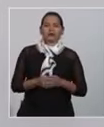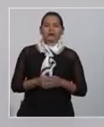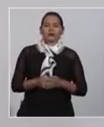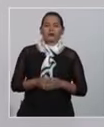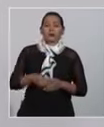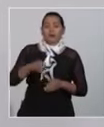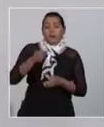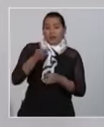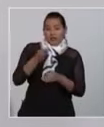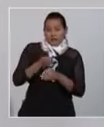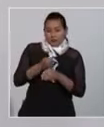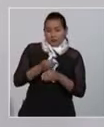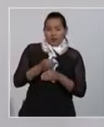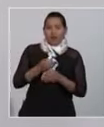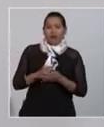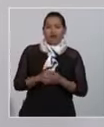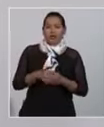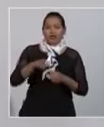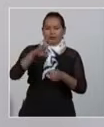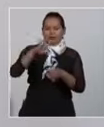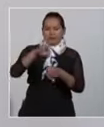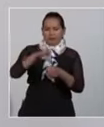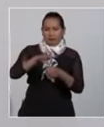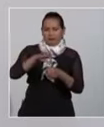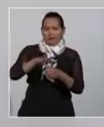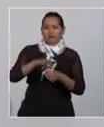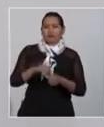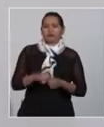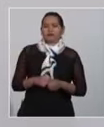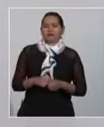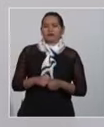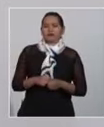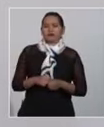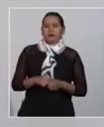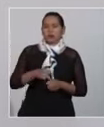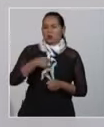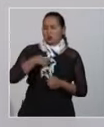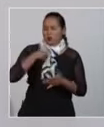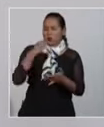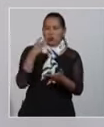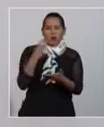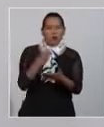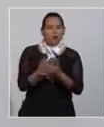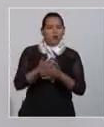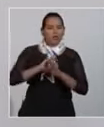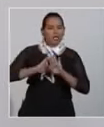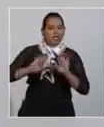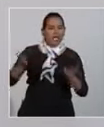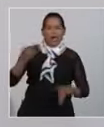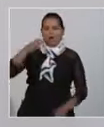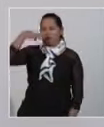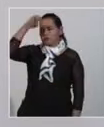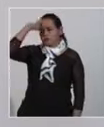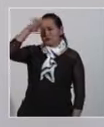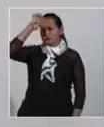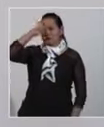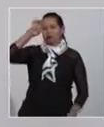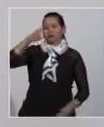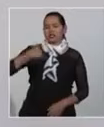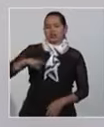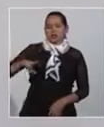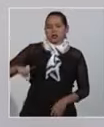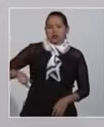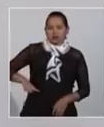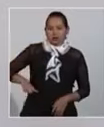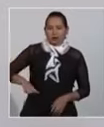En esta elección, hoy aquí, soy el único que tiene la experiencia de gobernar. Soy el único que ha convencido a